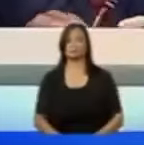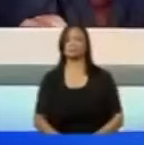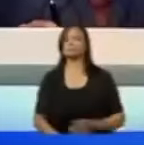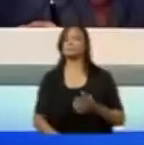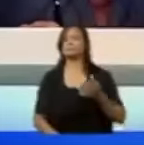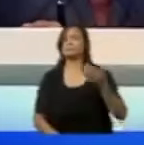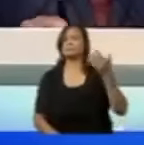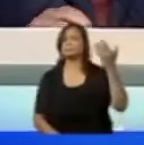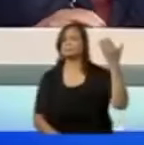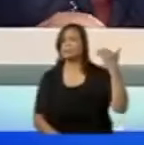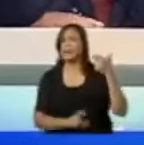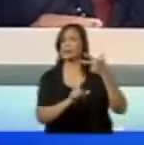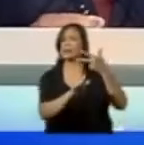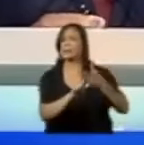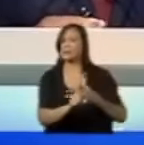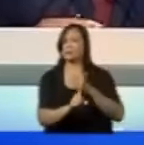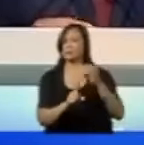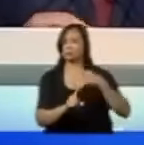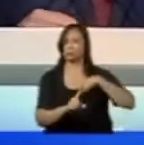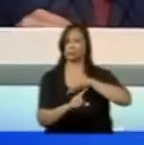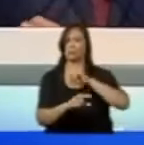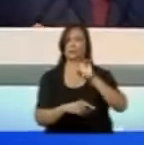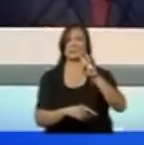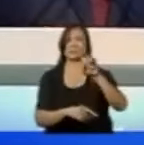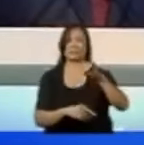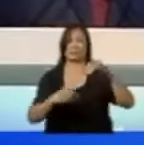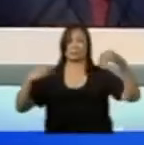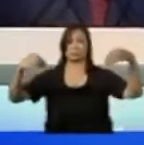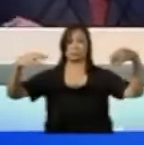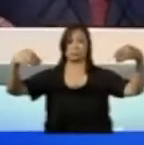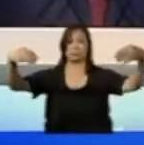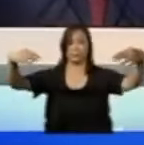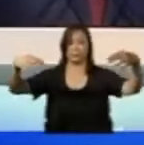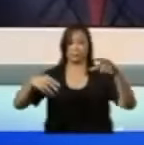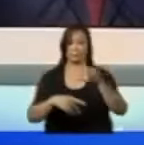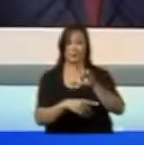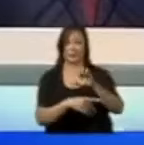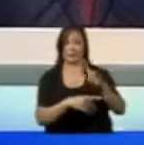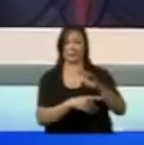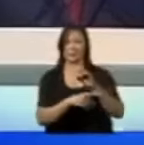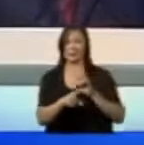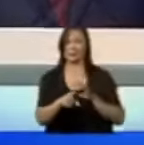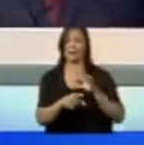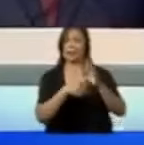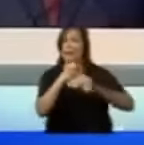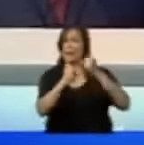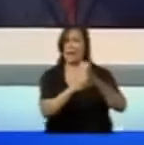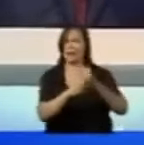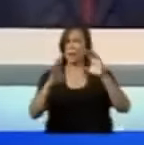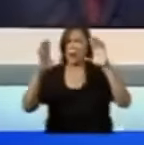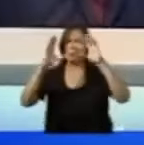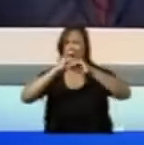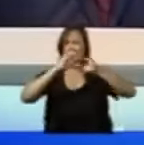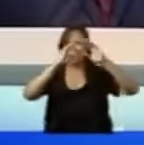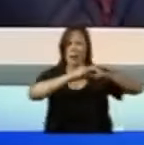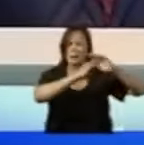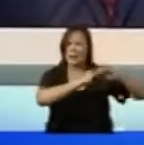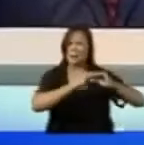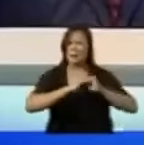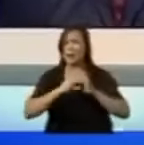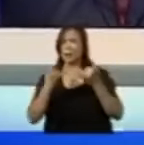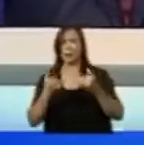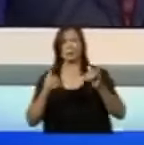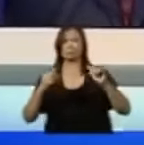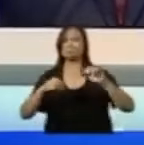Hace 3 meses nosotros instalamos 70.000 lámparas LED. Tenían años que no se no